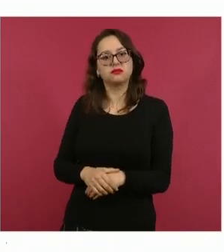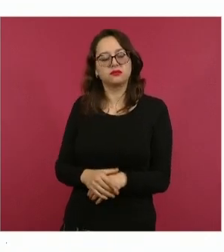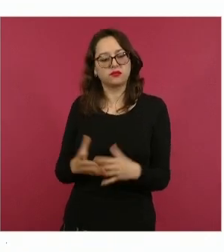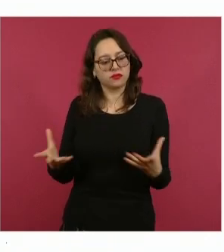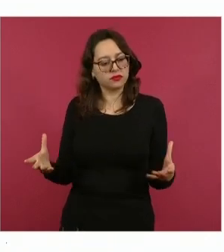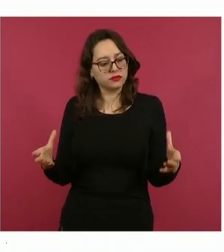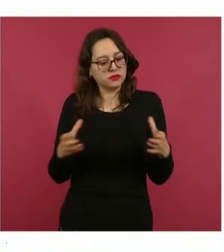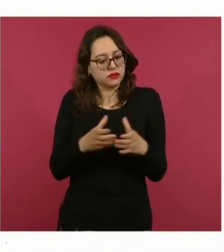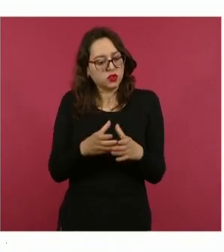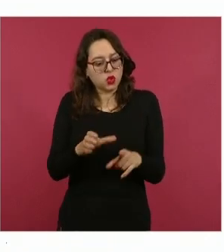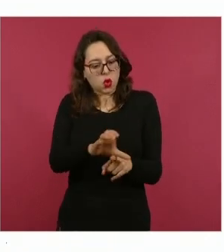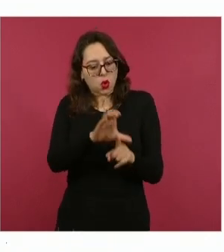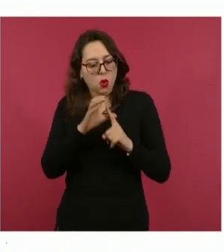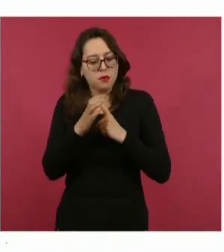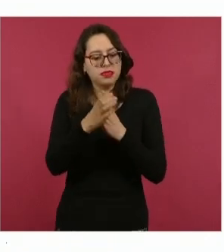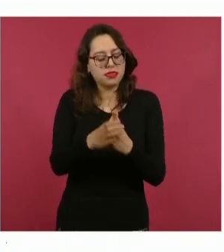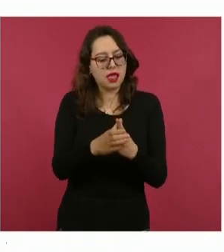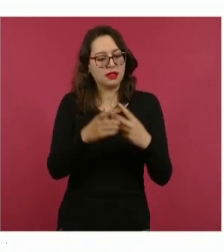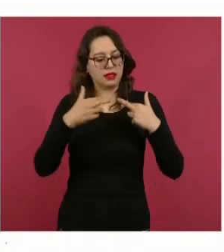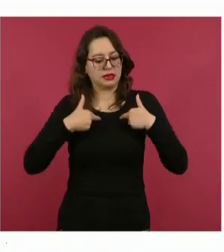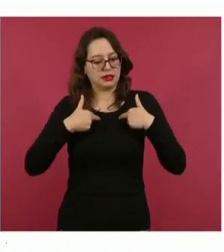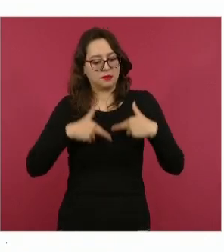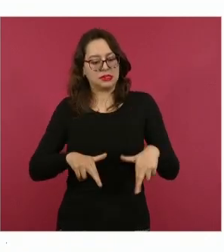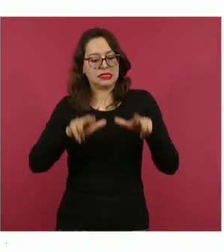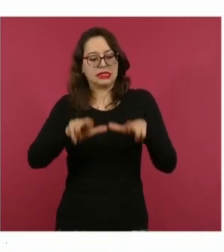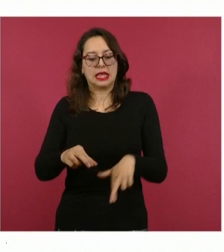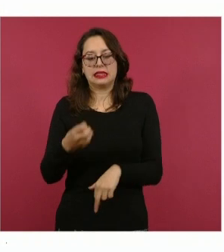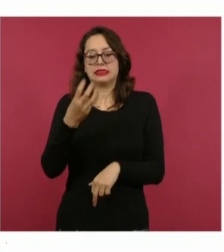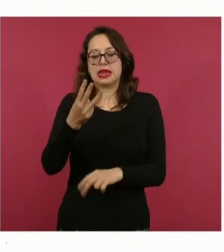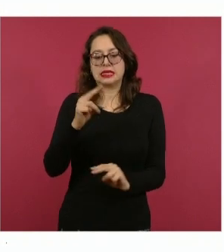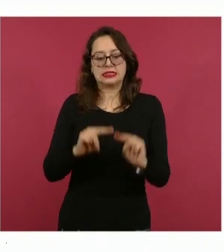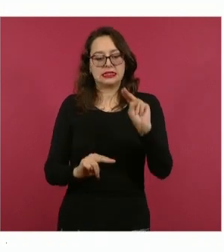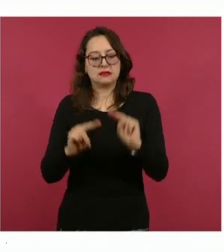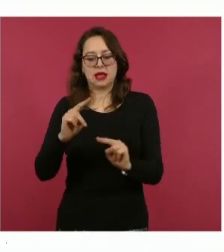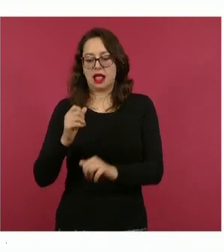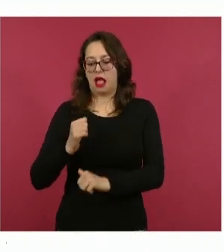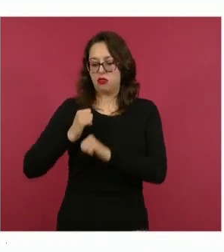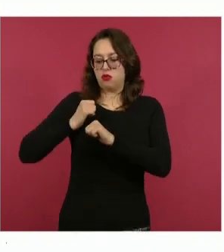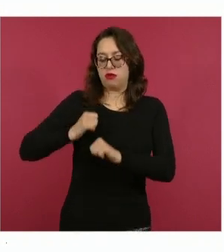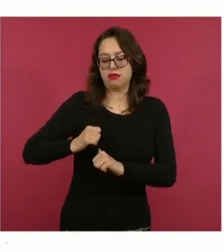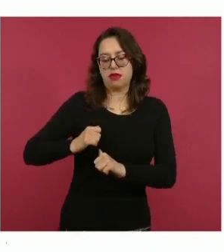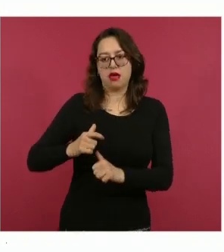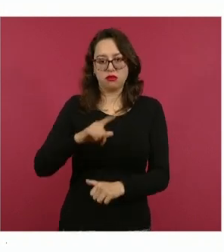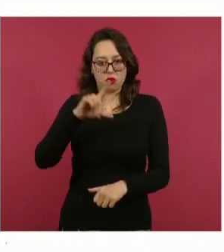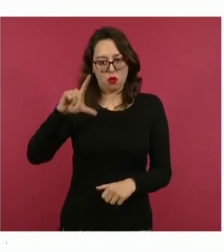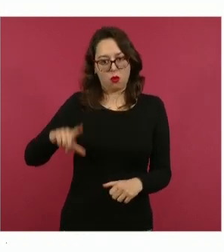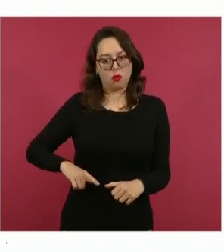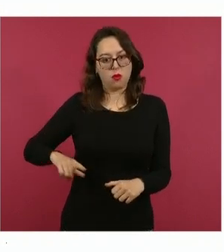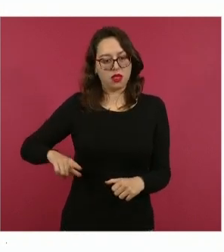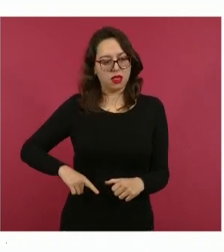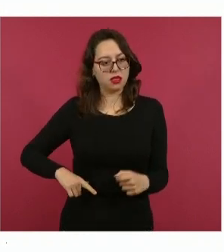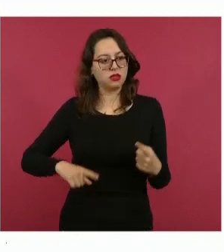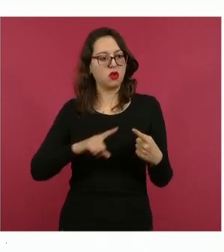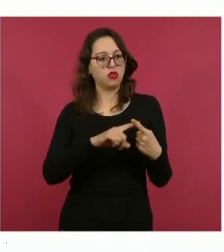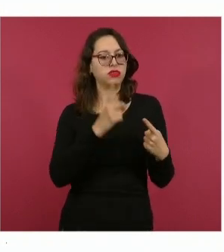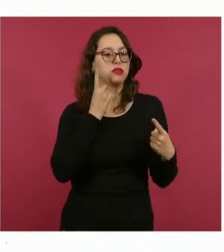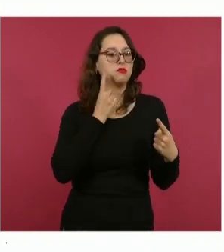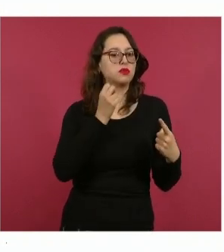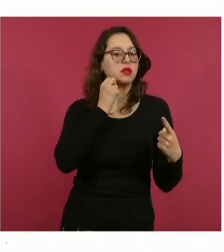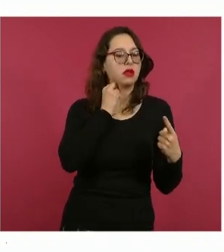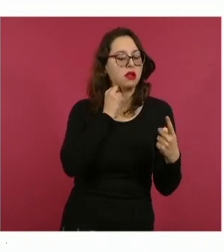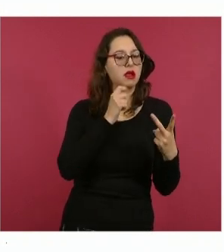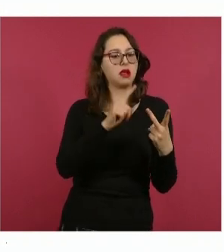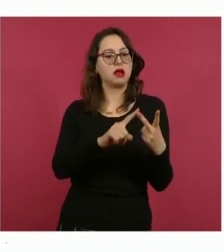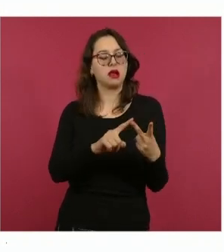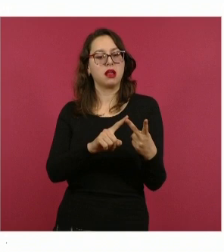un comité compuesto por representantes de los tres poderes de la unión con el propósito de constituir un fondo de